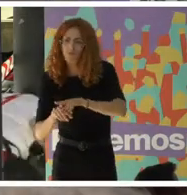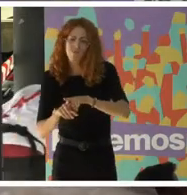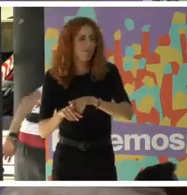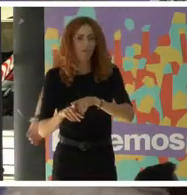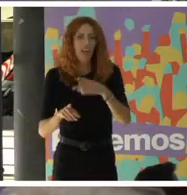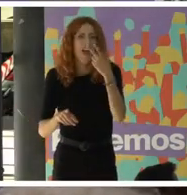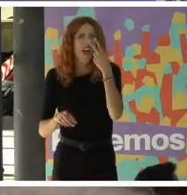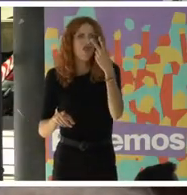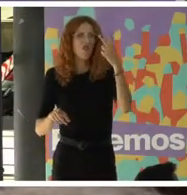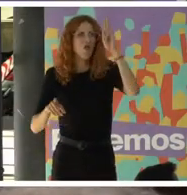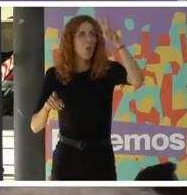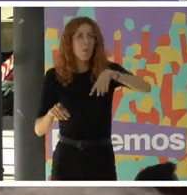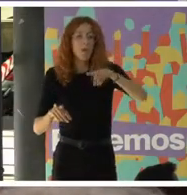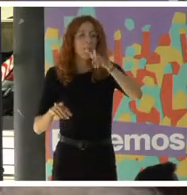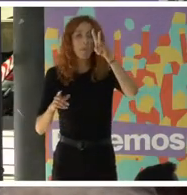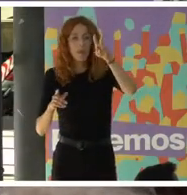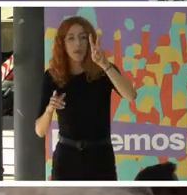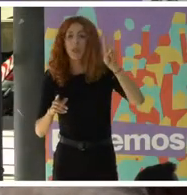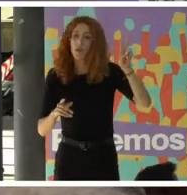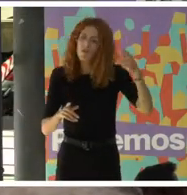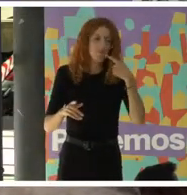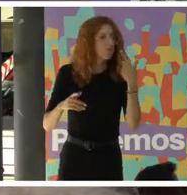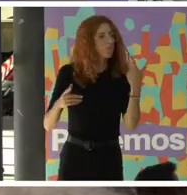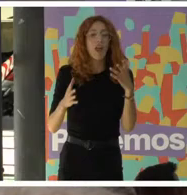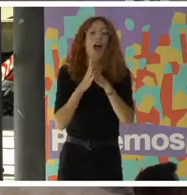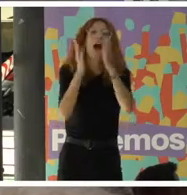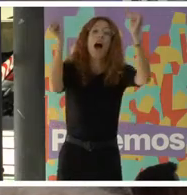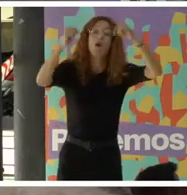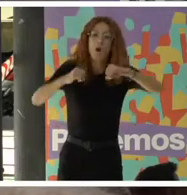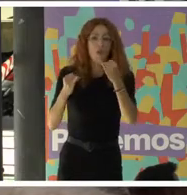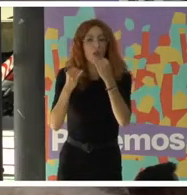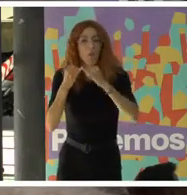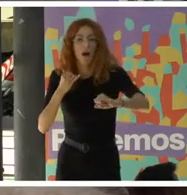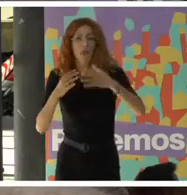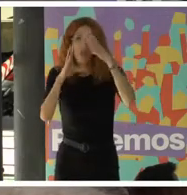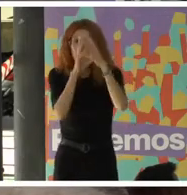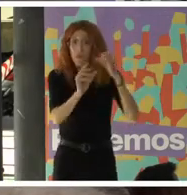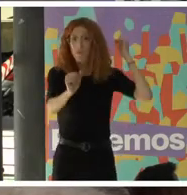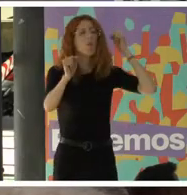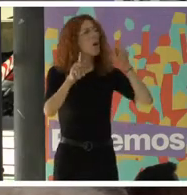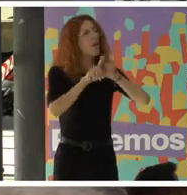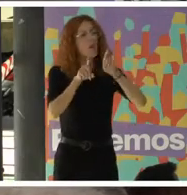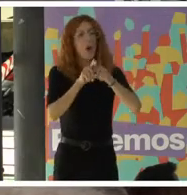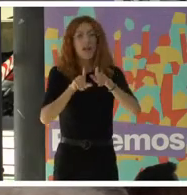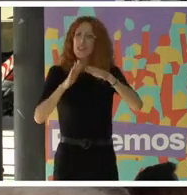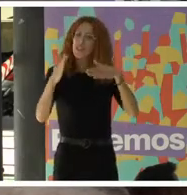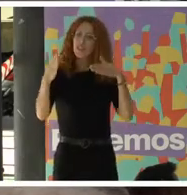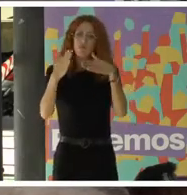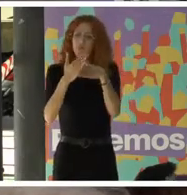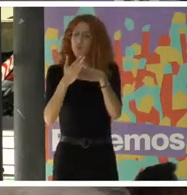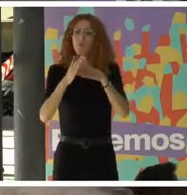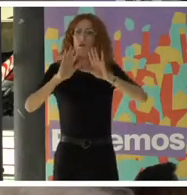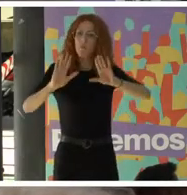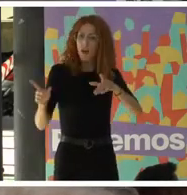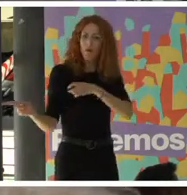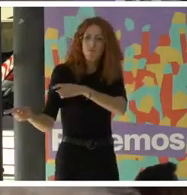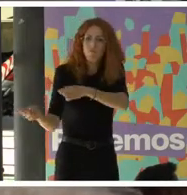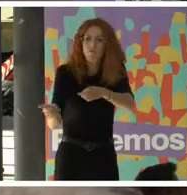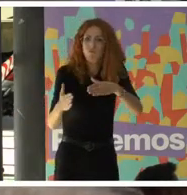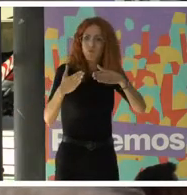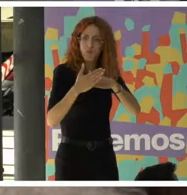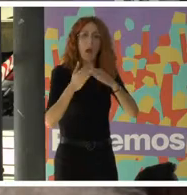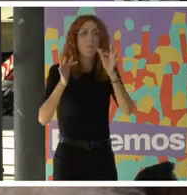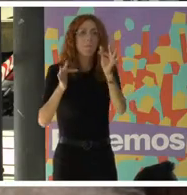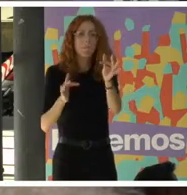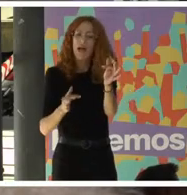primavera del año 2022. Así, con un acuerdo de paz, con diplomacia, es como se frena la barbarie y es como se ahorran